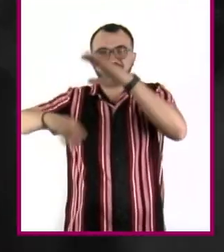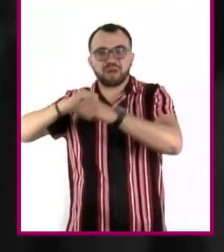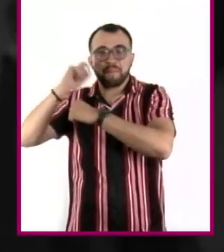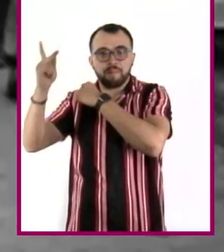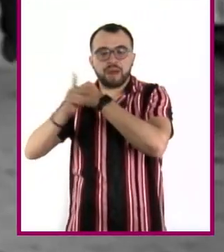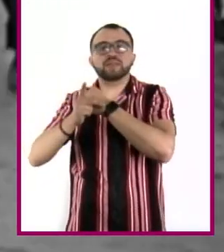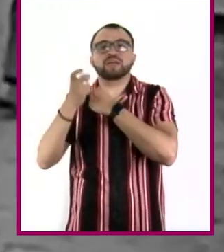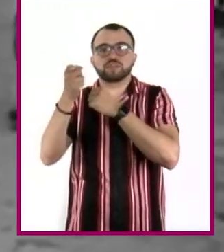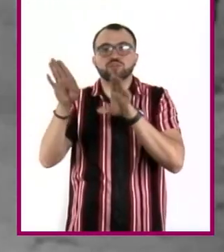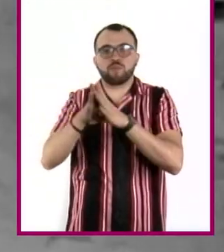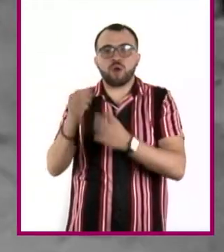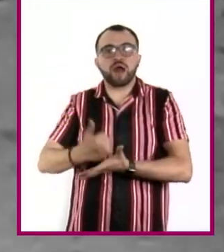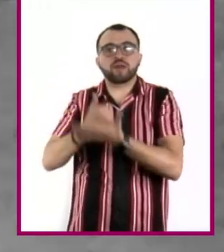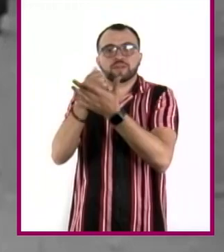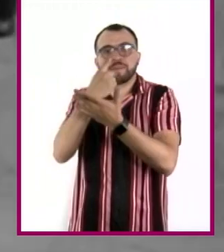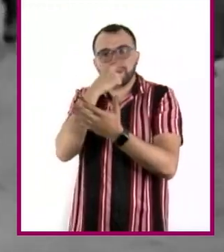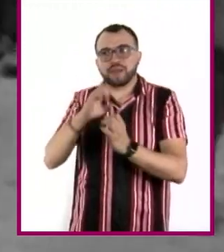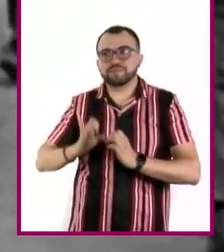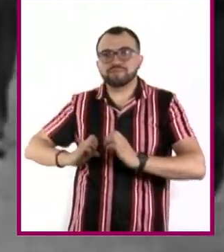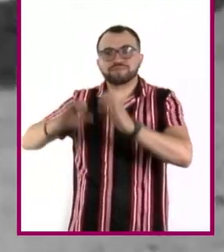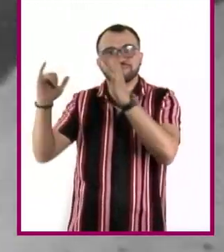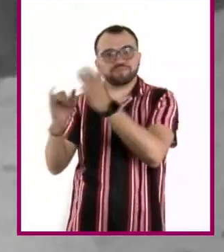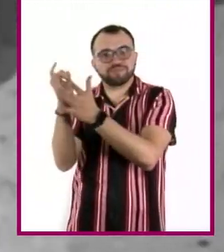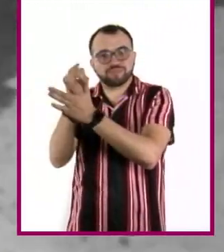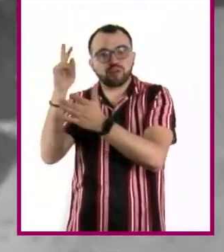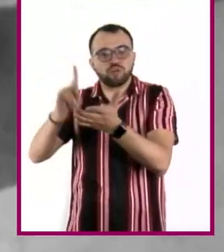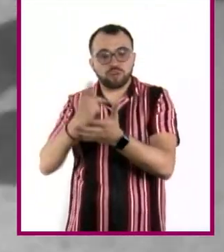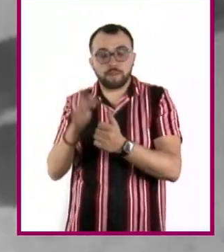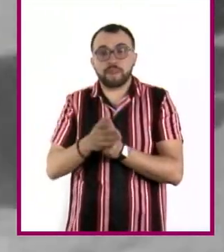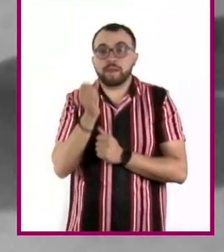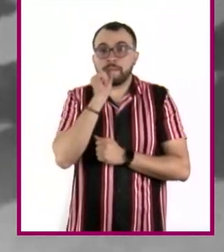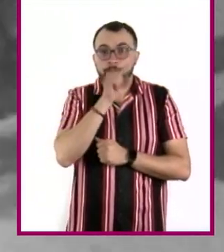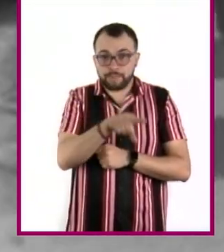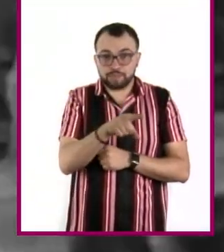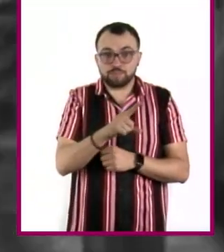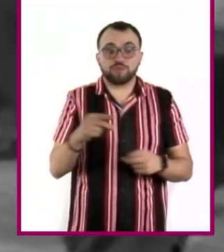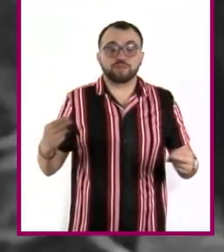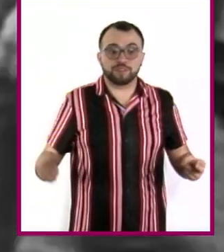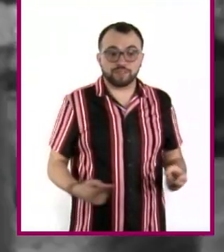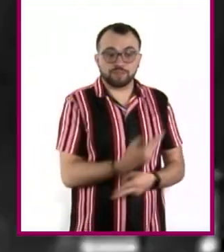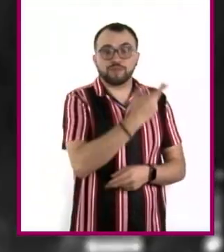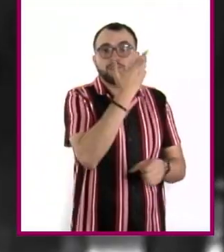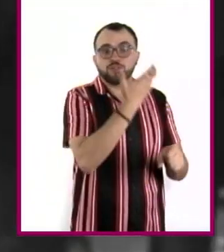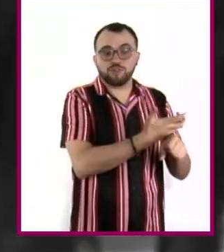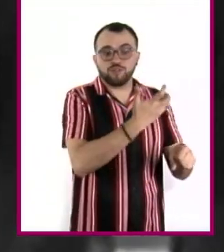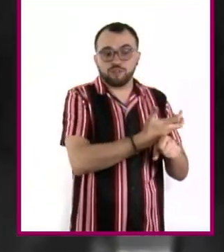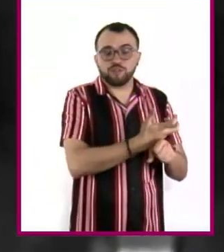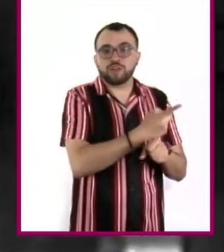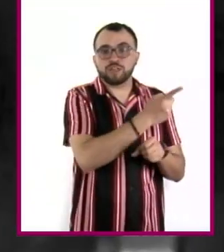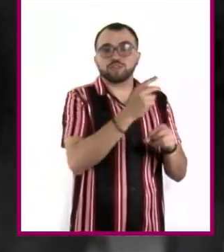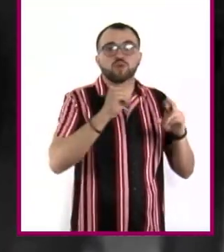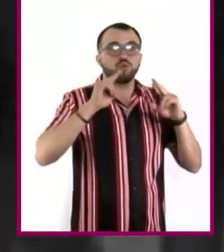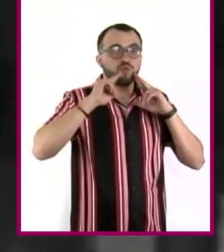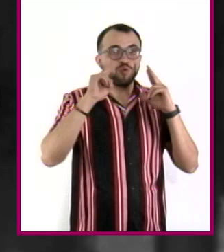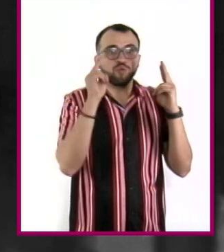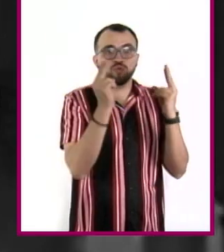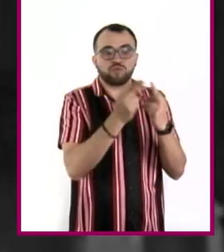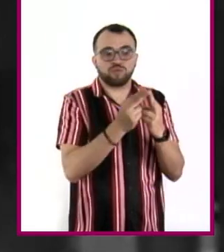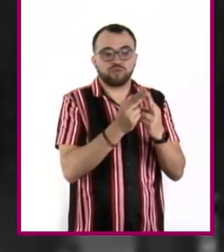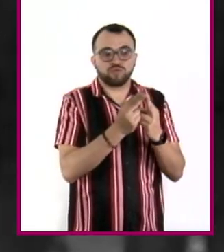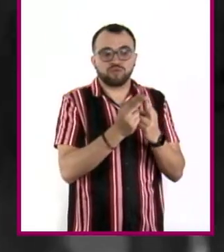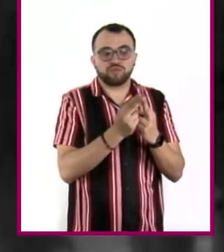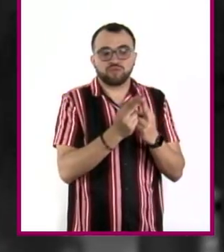Mundial. Al mismo tiempo, se da el nacimiento de Estados Unidos y lo que fue la Unión de Repúblicas